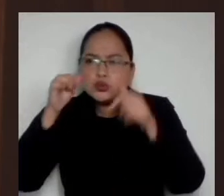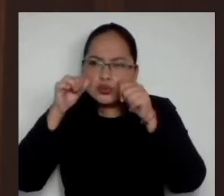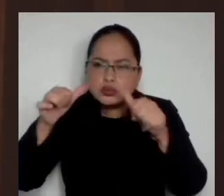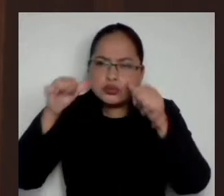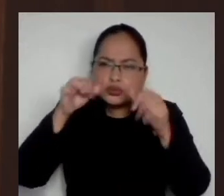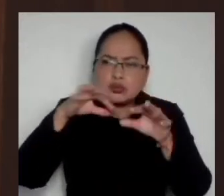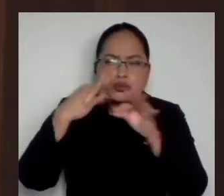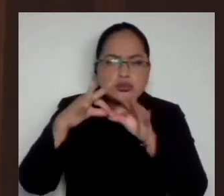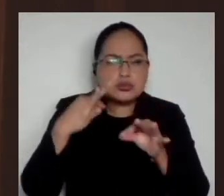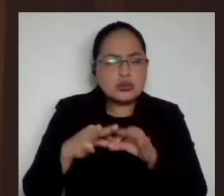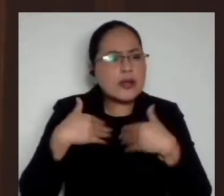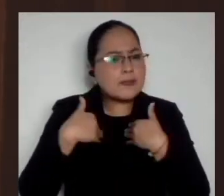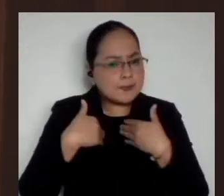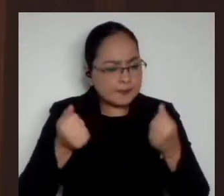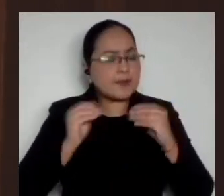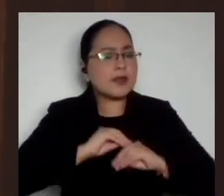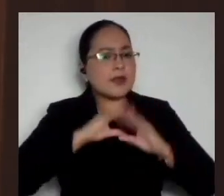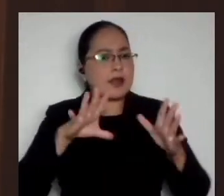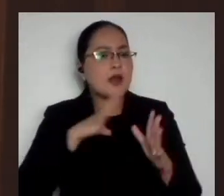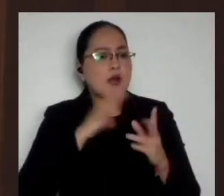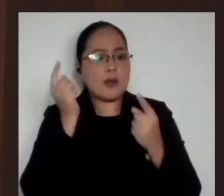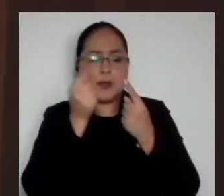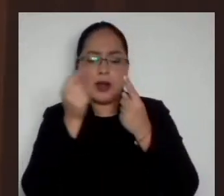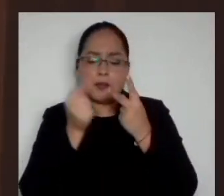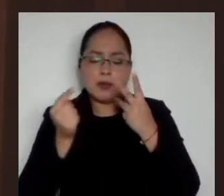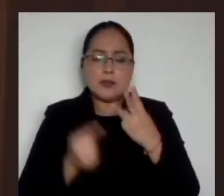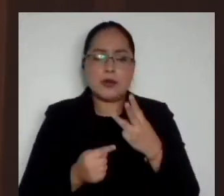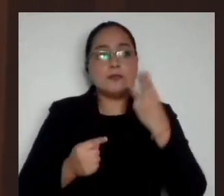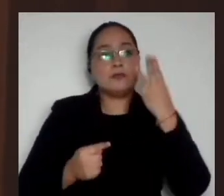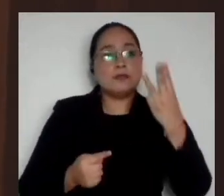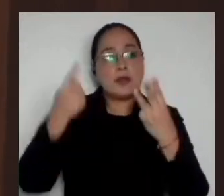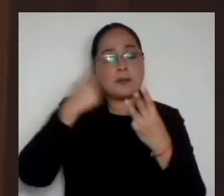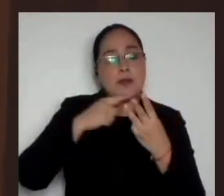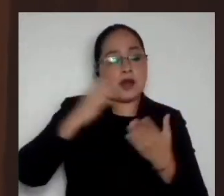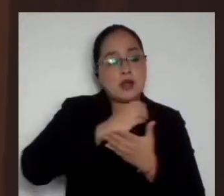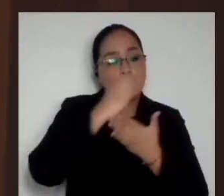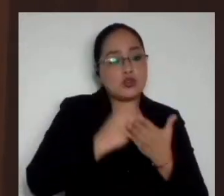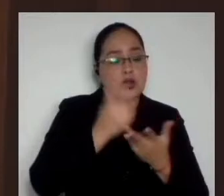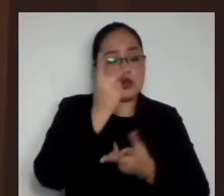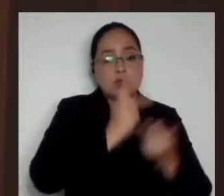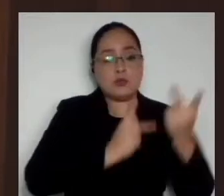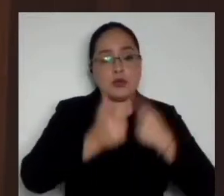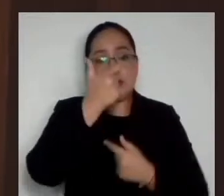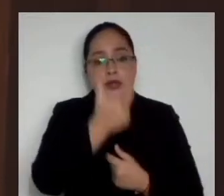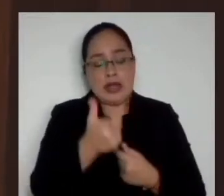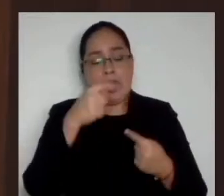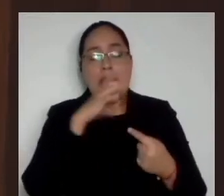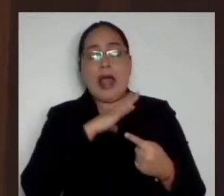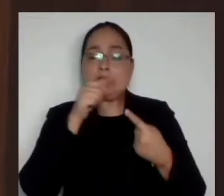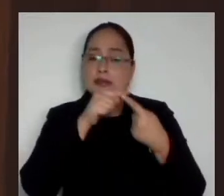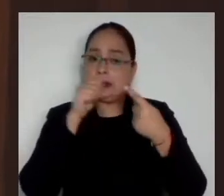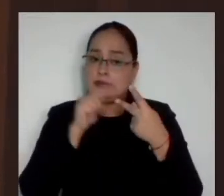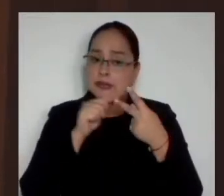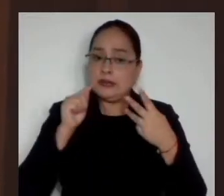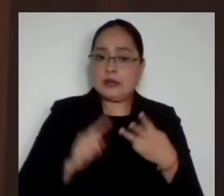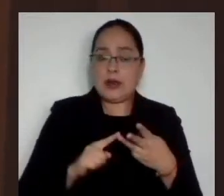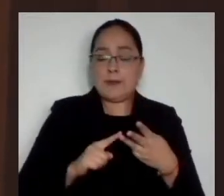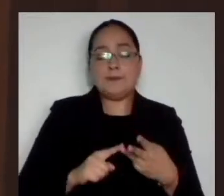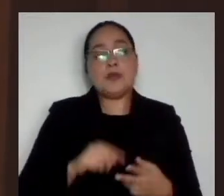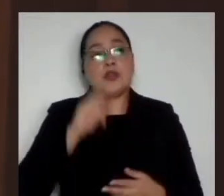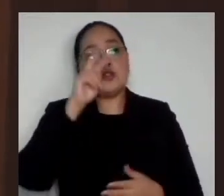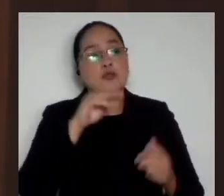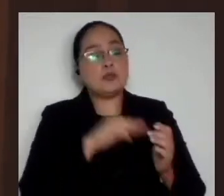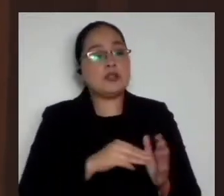se divide en 3 partes la disposición de la contratación de ese recurso. Los